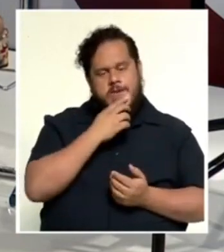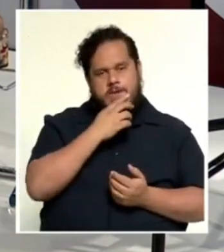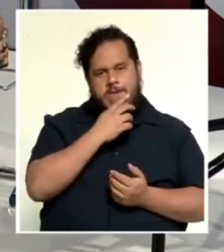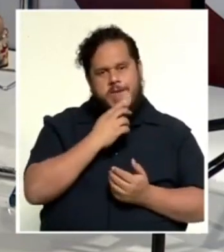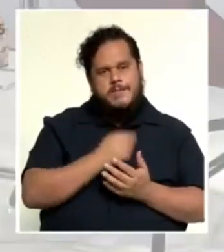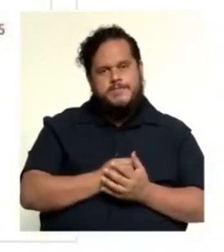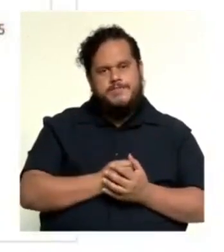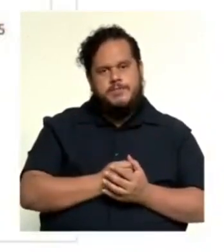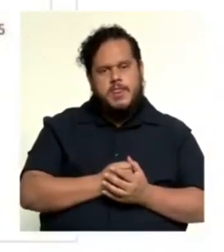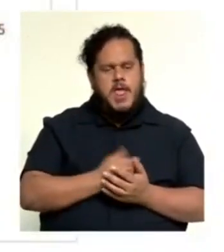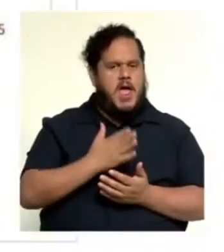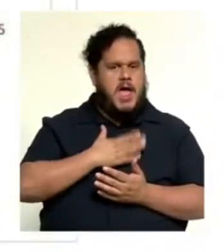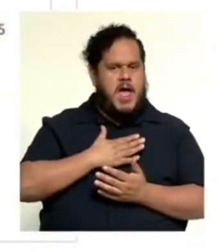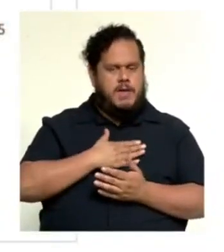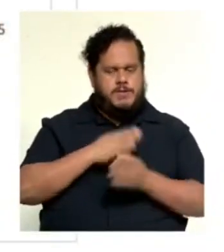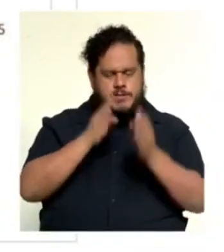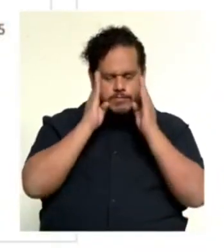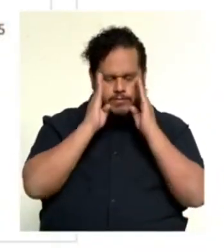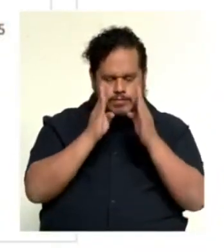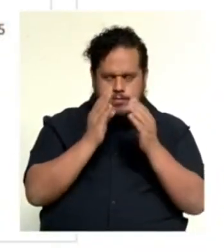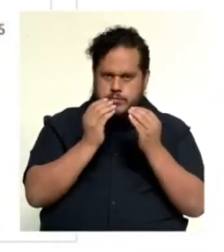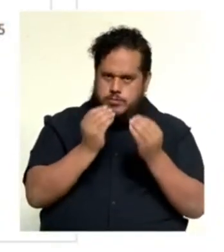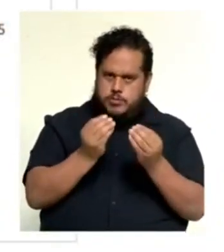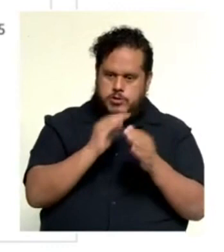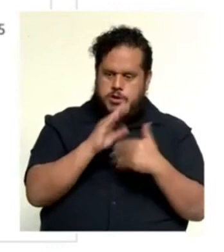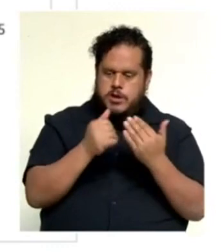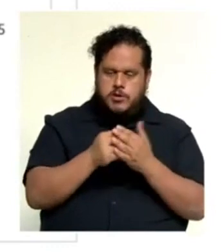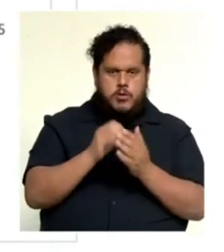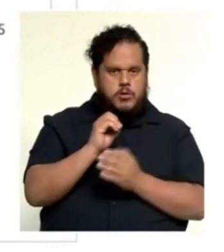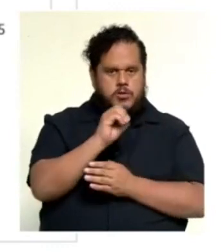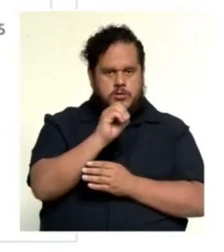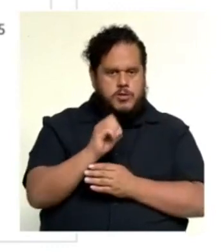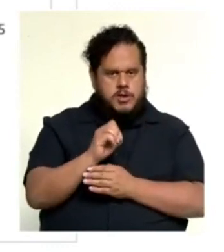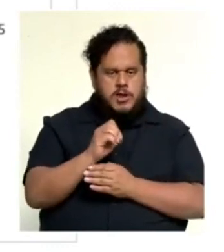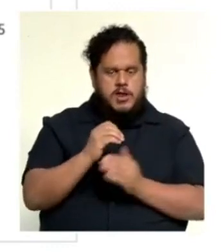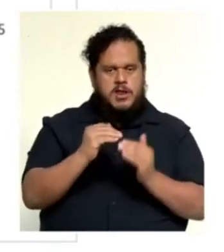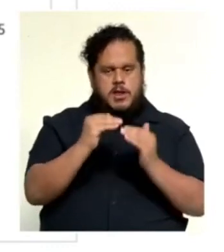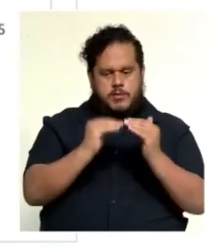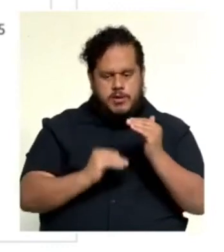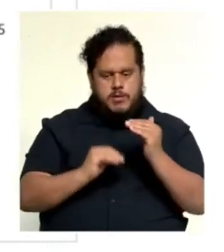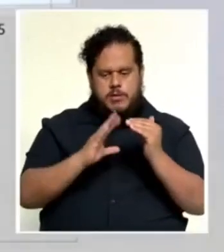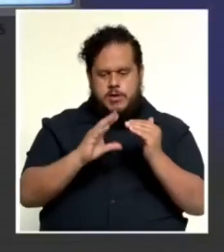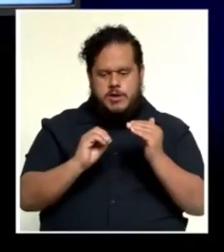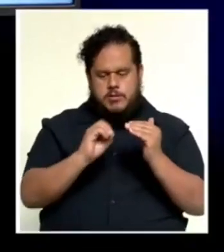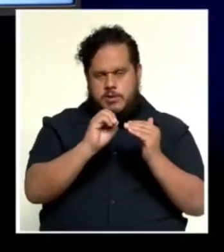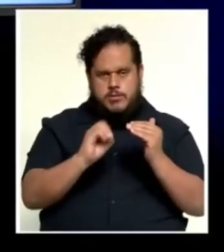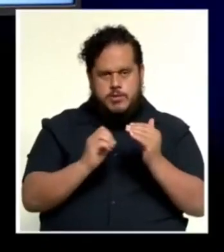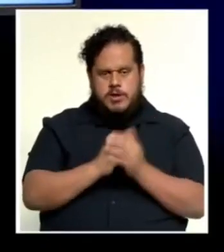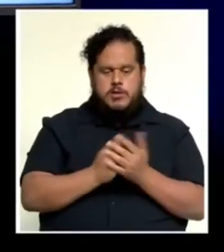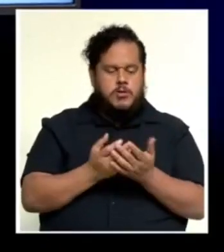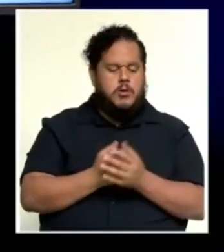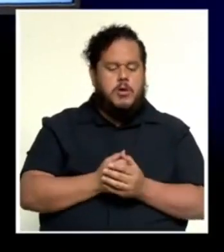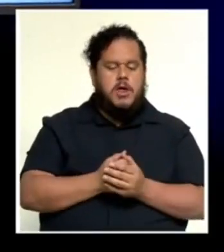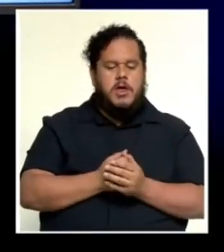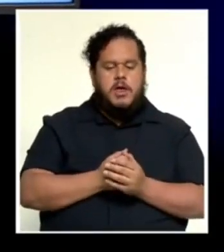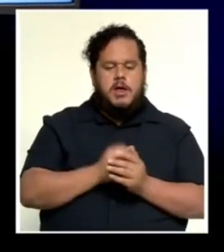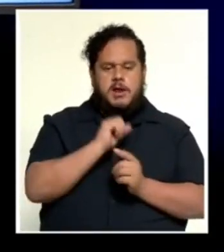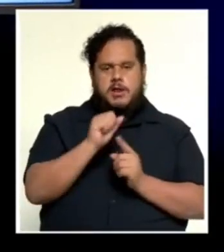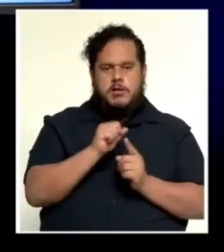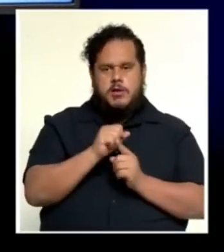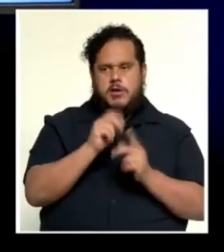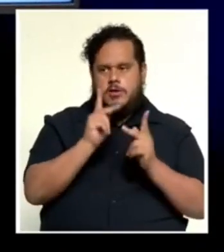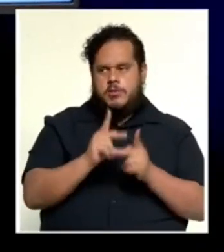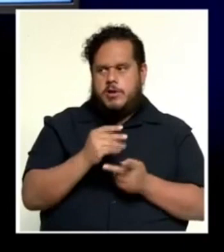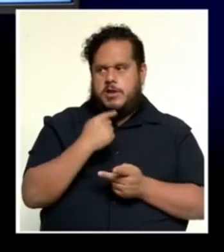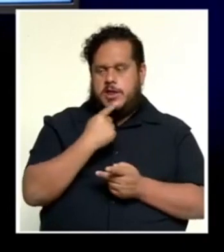reflexión final, Gustavo? A mí me llama mucho la atención de que todos los porcentajes dan por debajo del 50% en los casos que de las personas que dicen